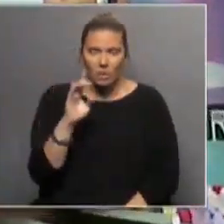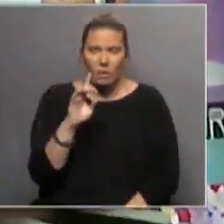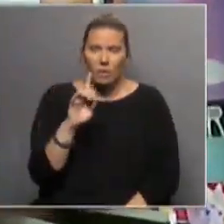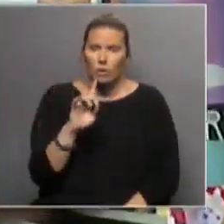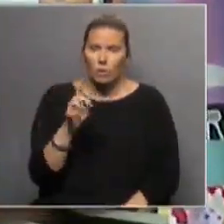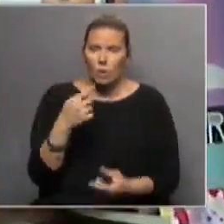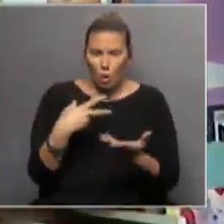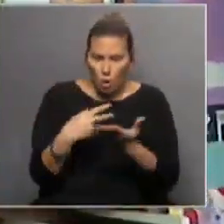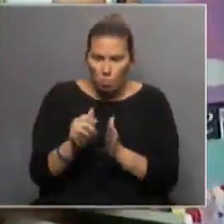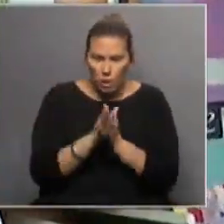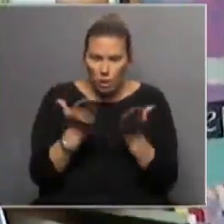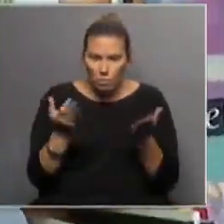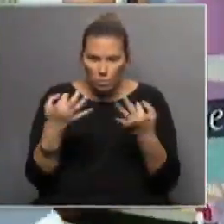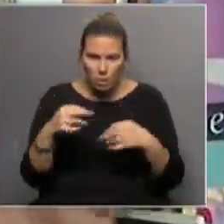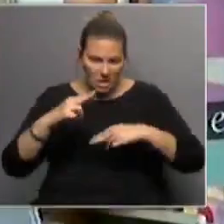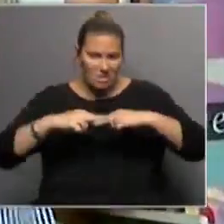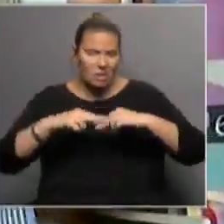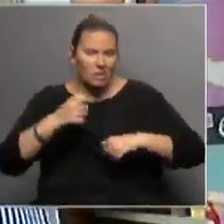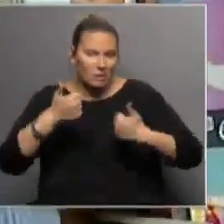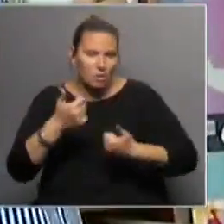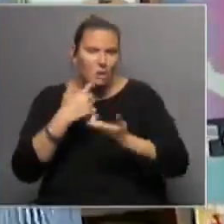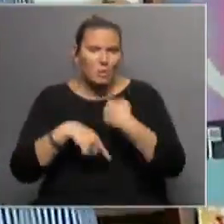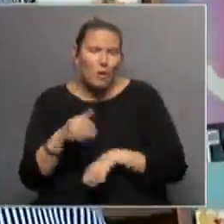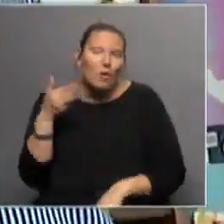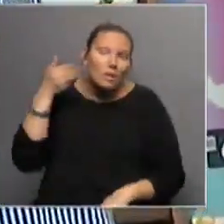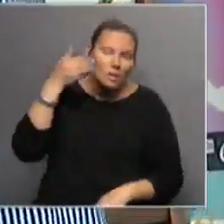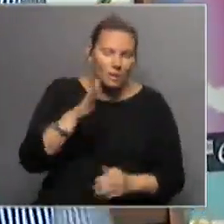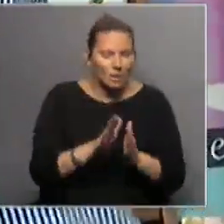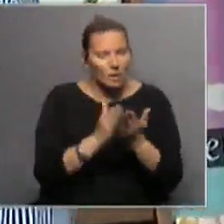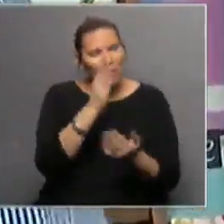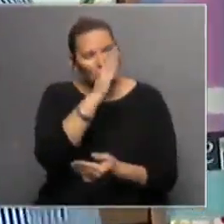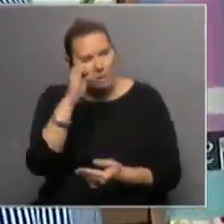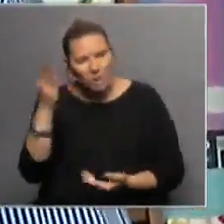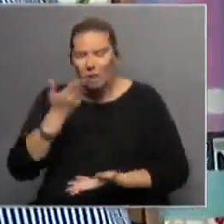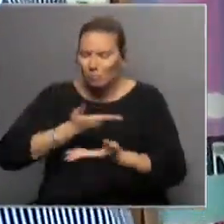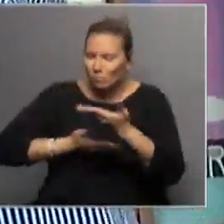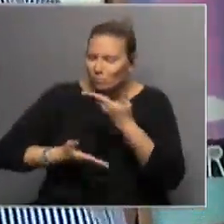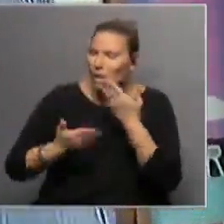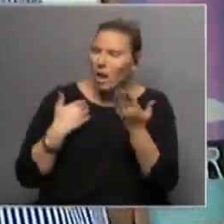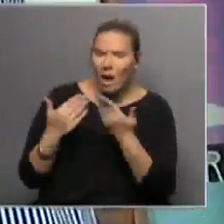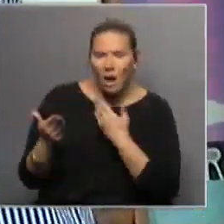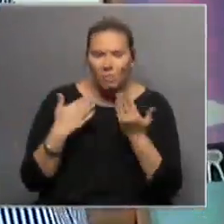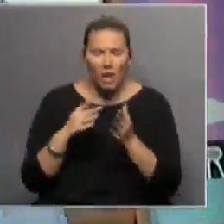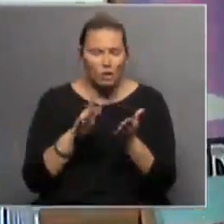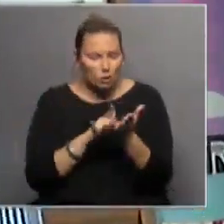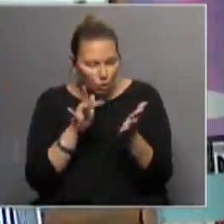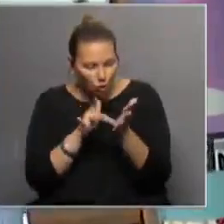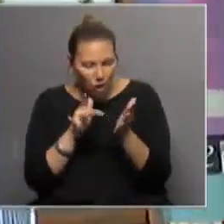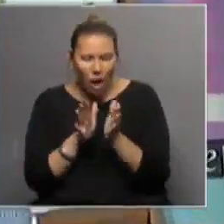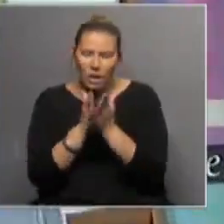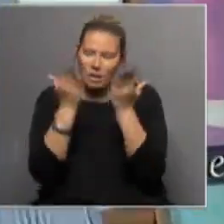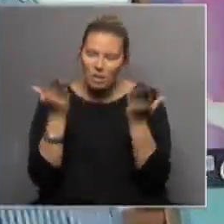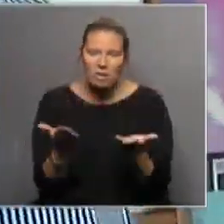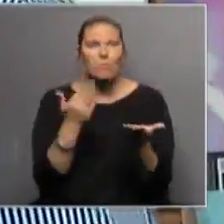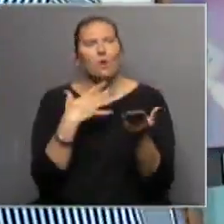mal comprar los libros online, pero la experiencia de venir a la librería y tener intercambio con los libros, el intercambio con